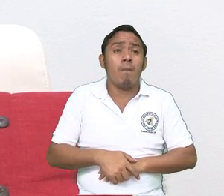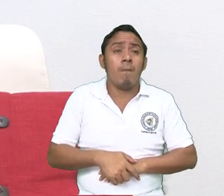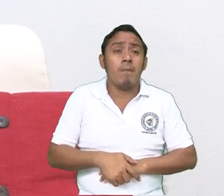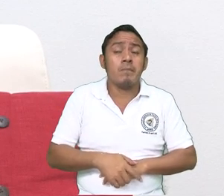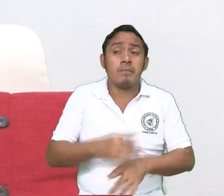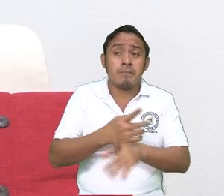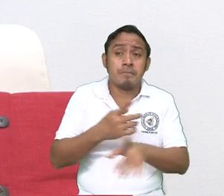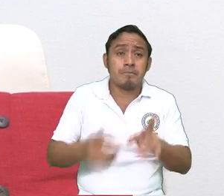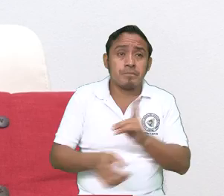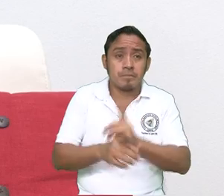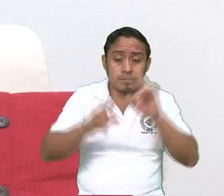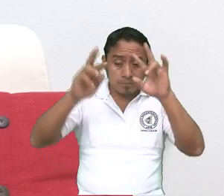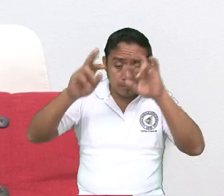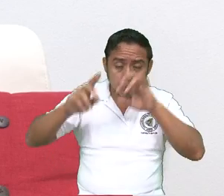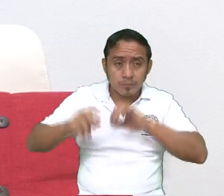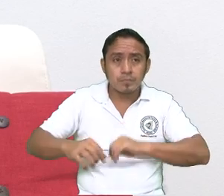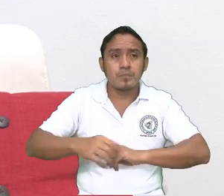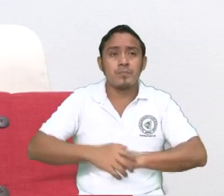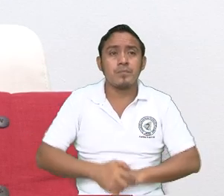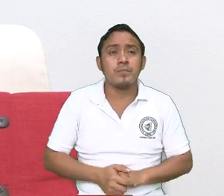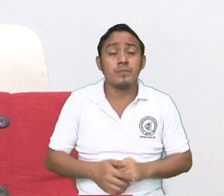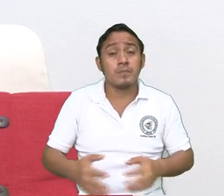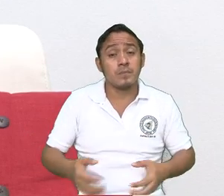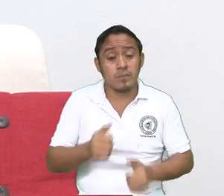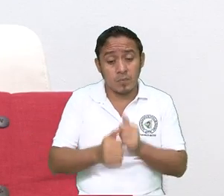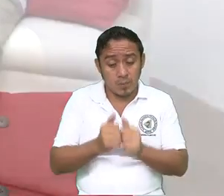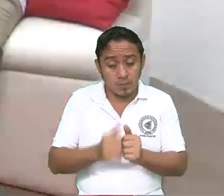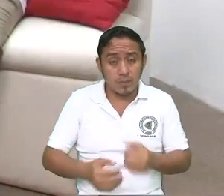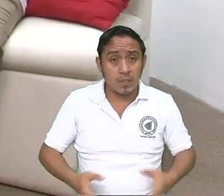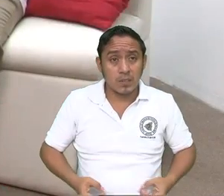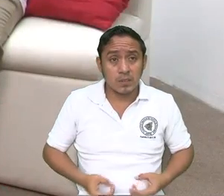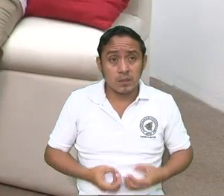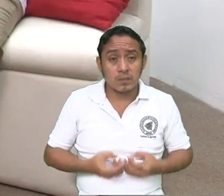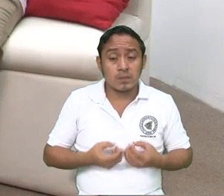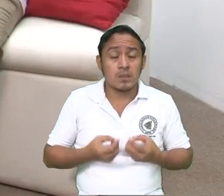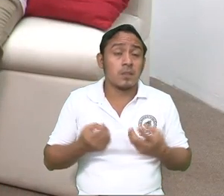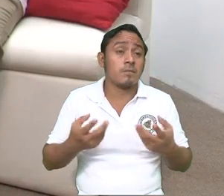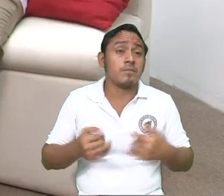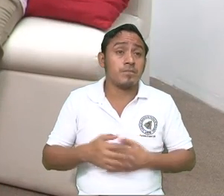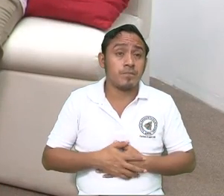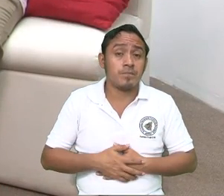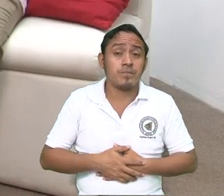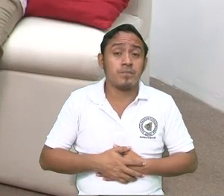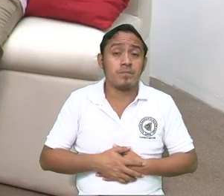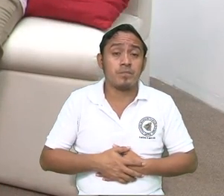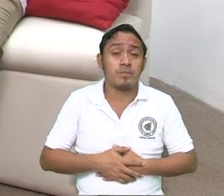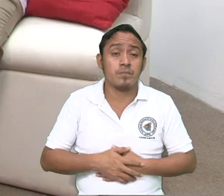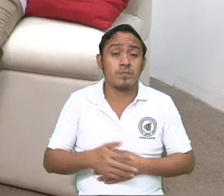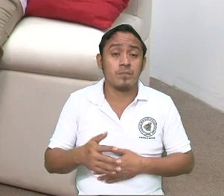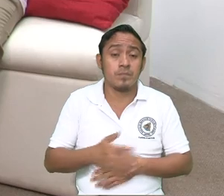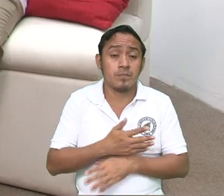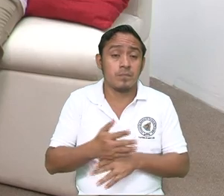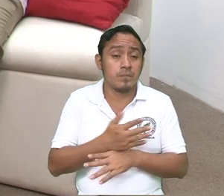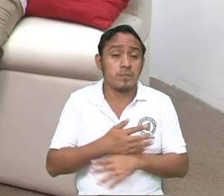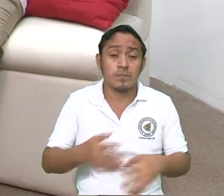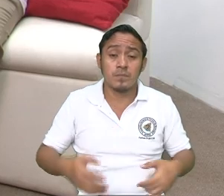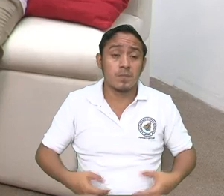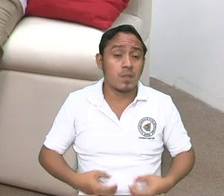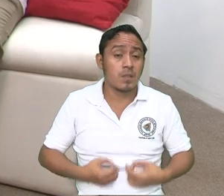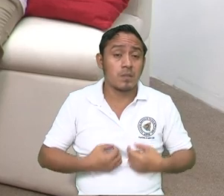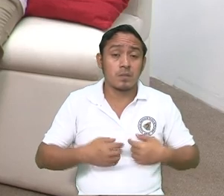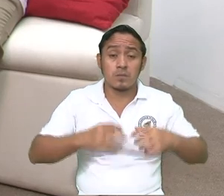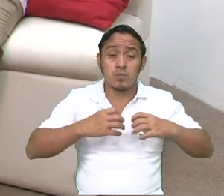explorar son procesos de cáncer y el cáncer puede ser de diferente orden